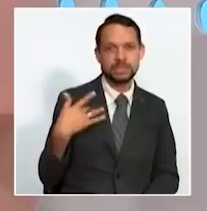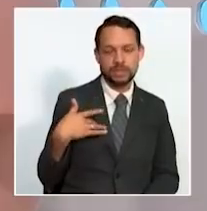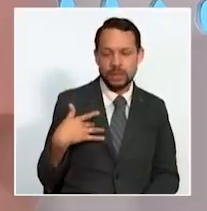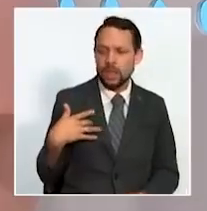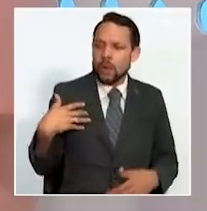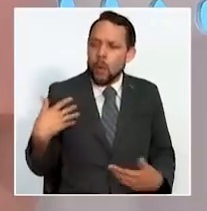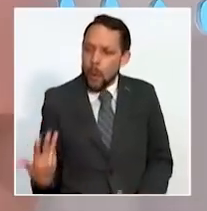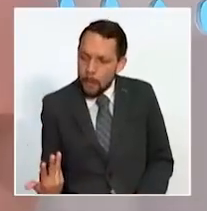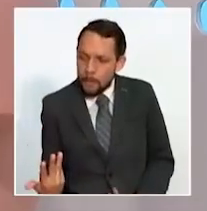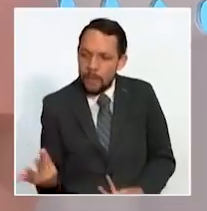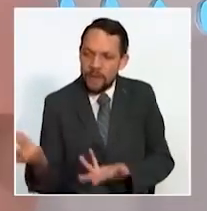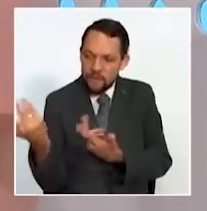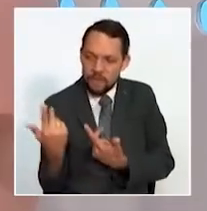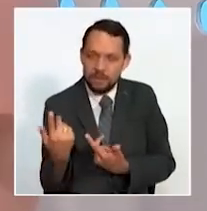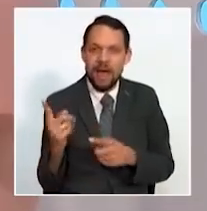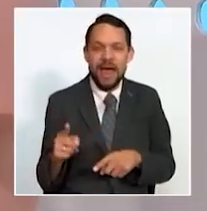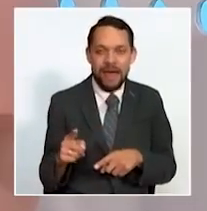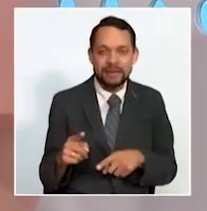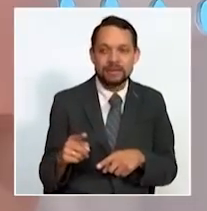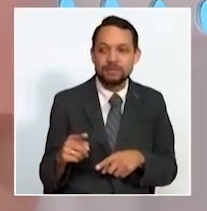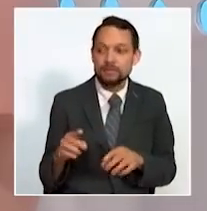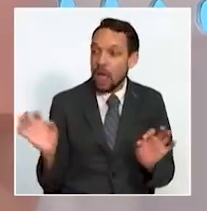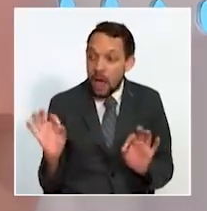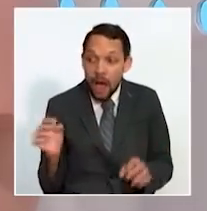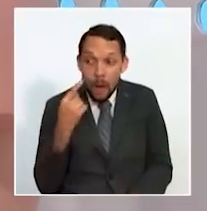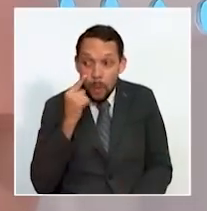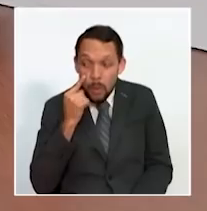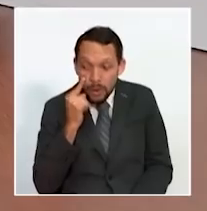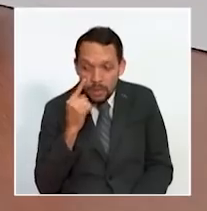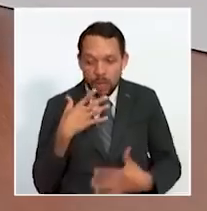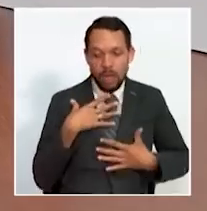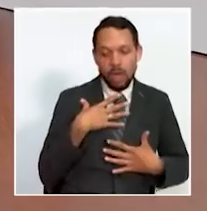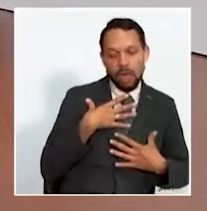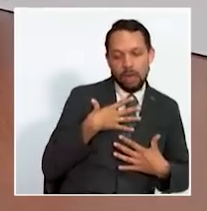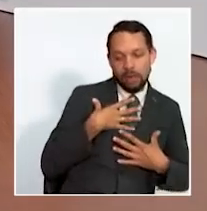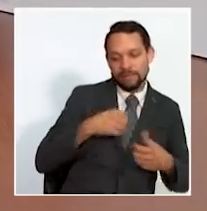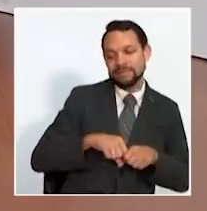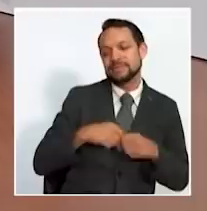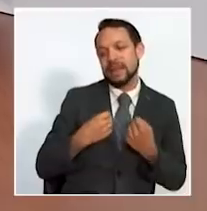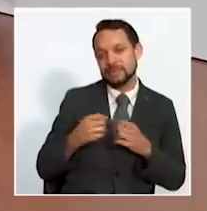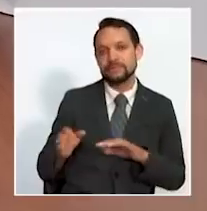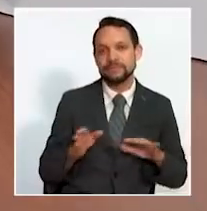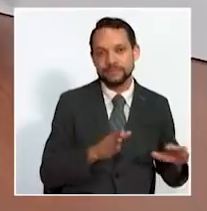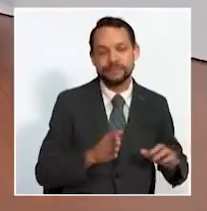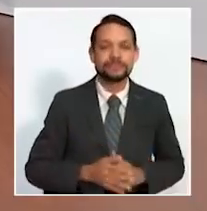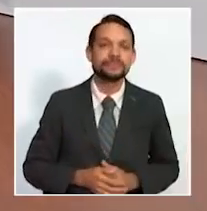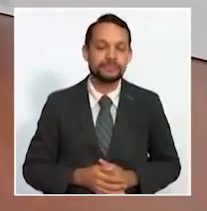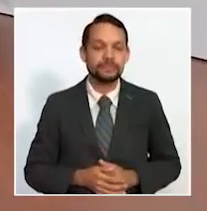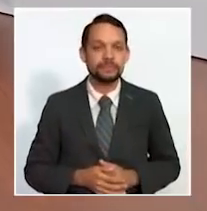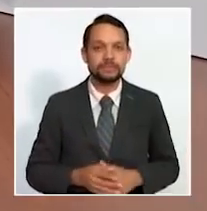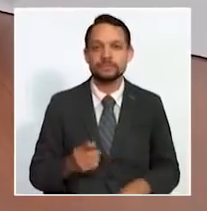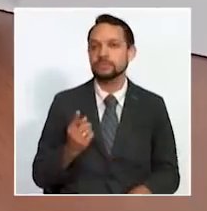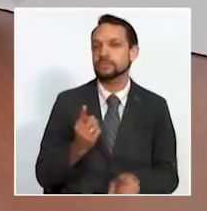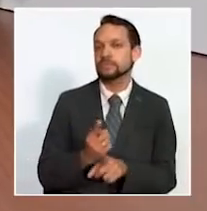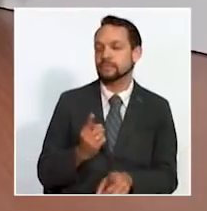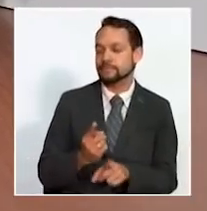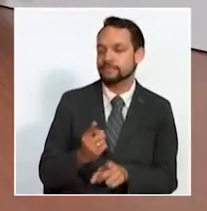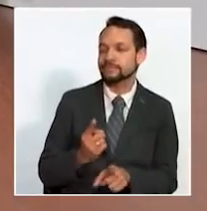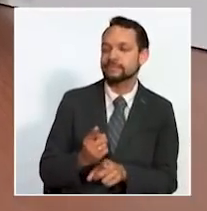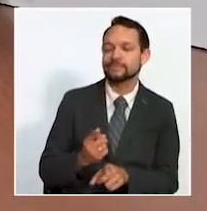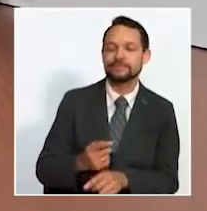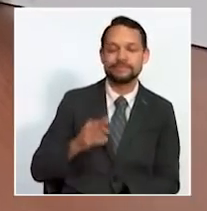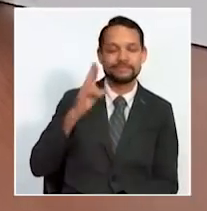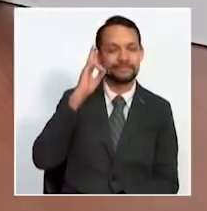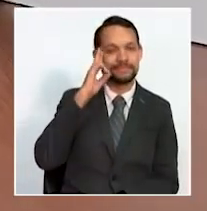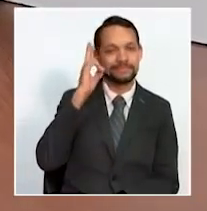china, también crea humedad. Y la humedad es moco. Decía mi sobrino algo muy importante y es la